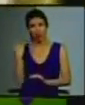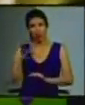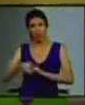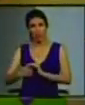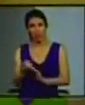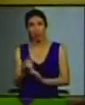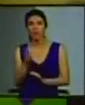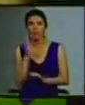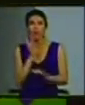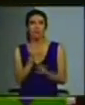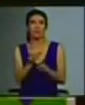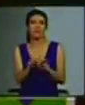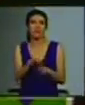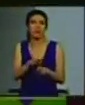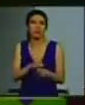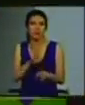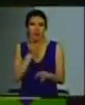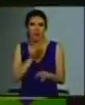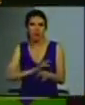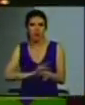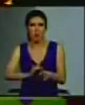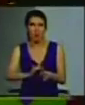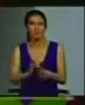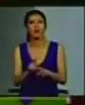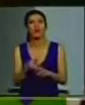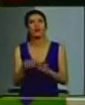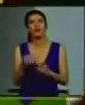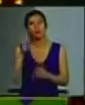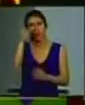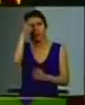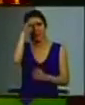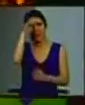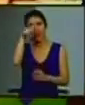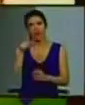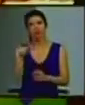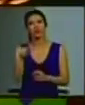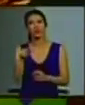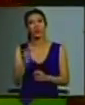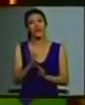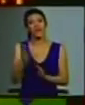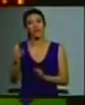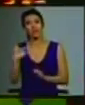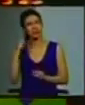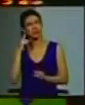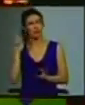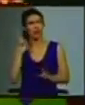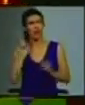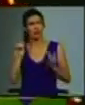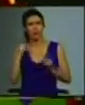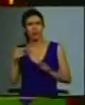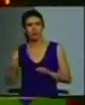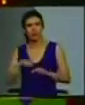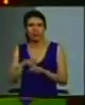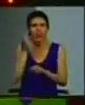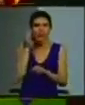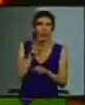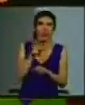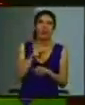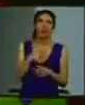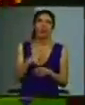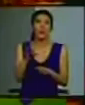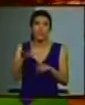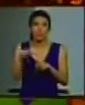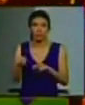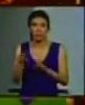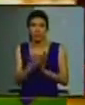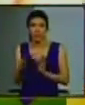circulaba sin pasajeros por Nonato Coo en Puente Alto. Vecinos alertados por el ruido salieron a la calle y fueron ellos